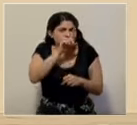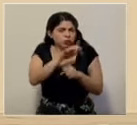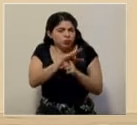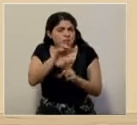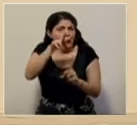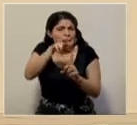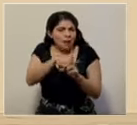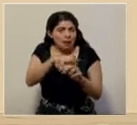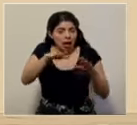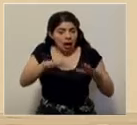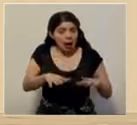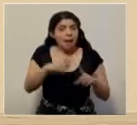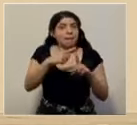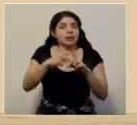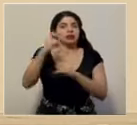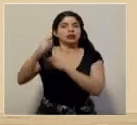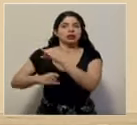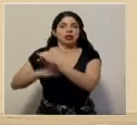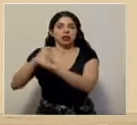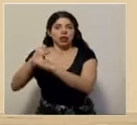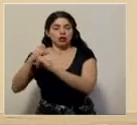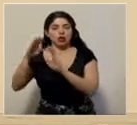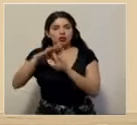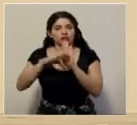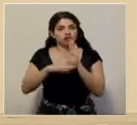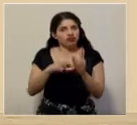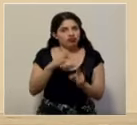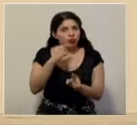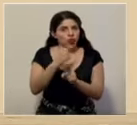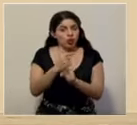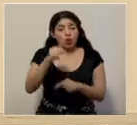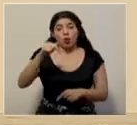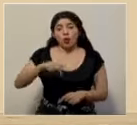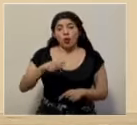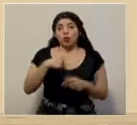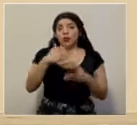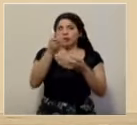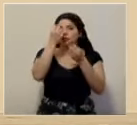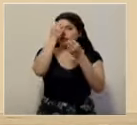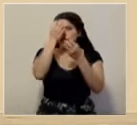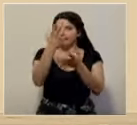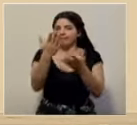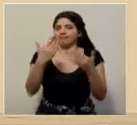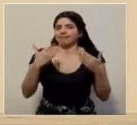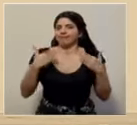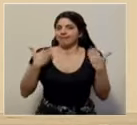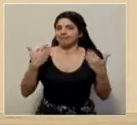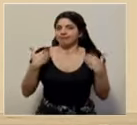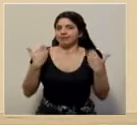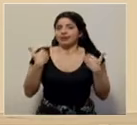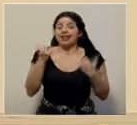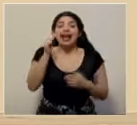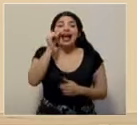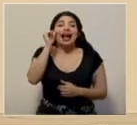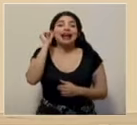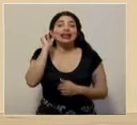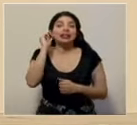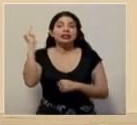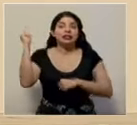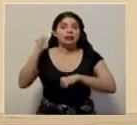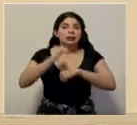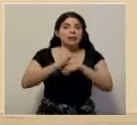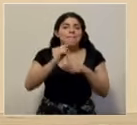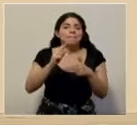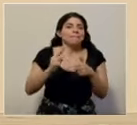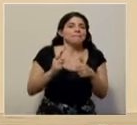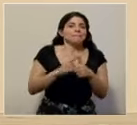e internacionales adecuados. Este día quiero reportar con mucho regocijo que ayer ingresó el primer